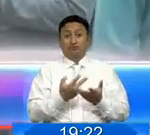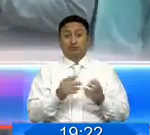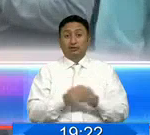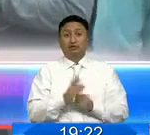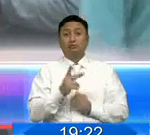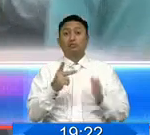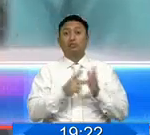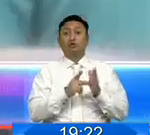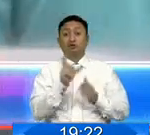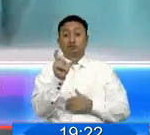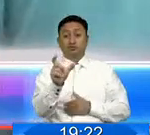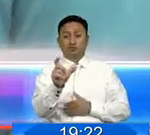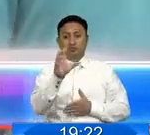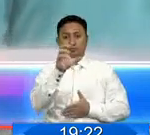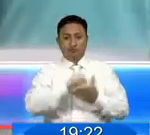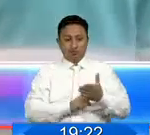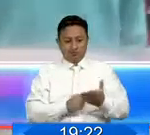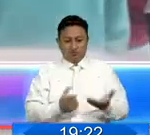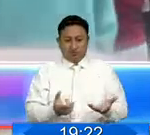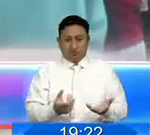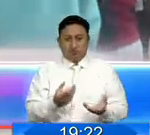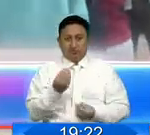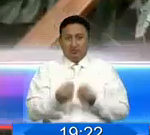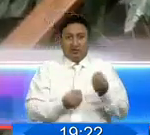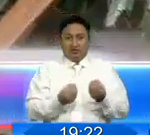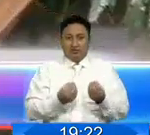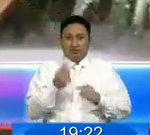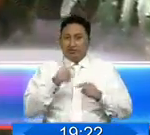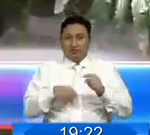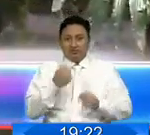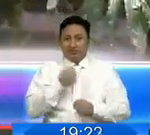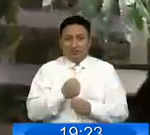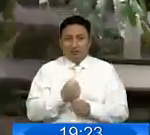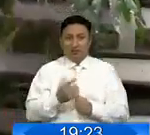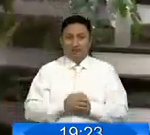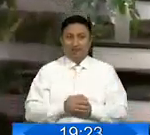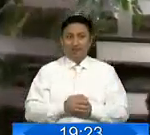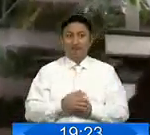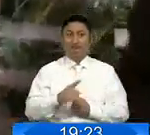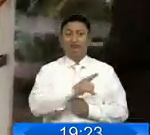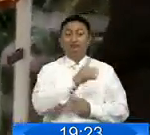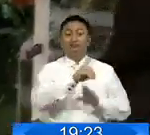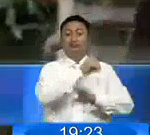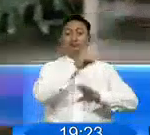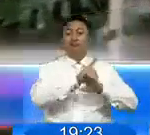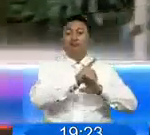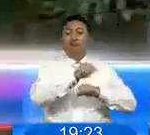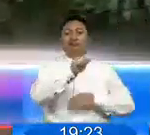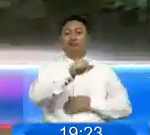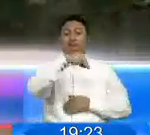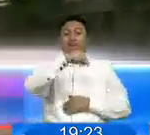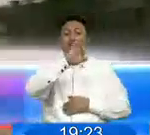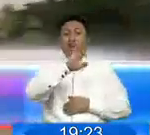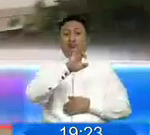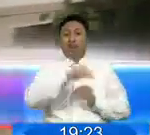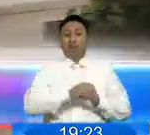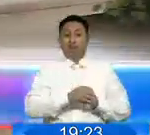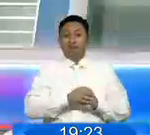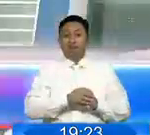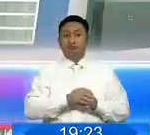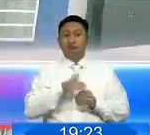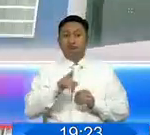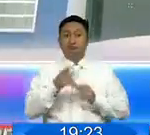las puntos a la licencia, entonces ya muchos ya estamos quedando sin puntos ya. A decir de Álvaro Guzmán, director de la Agencia Nacional de Tránsito, esto no